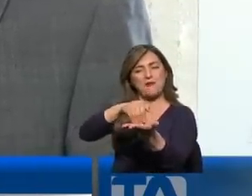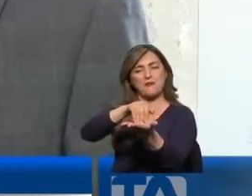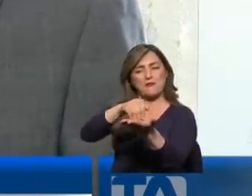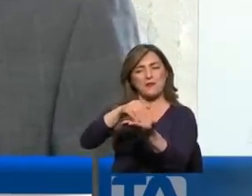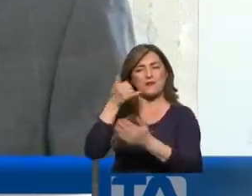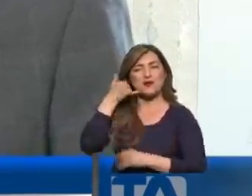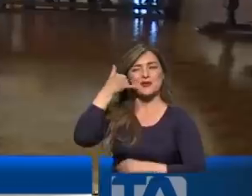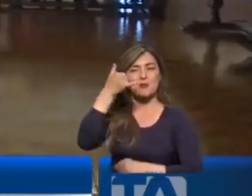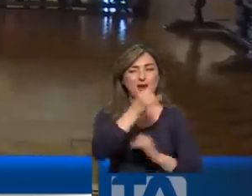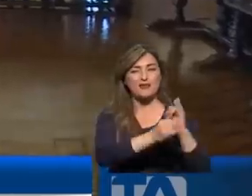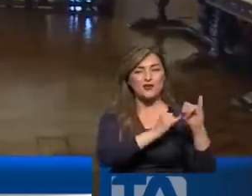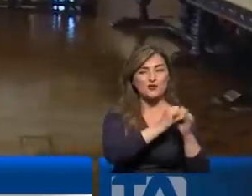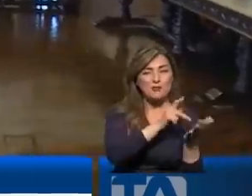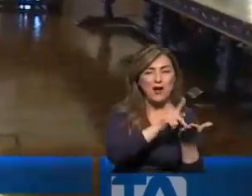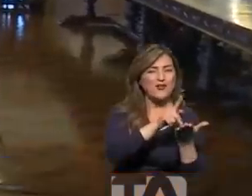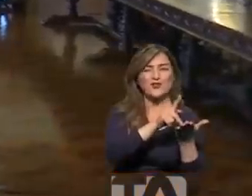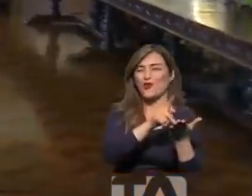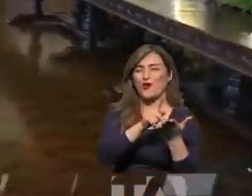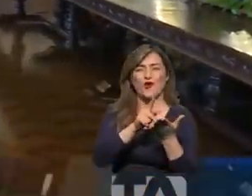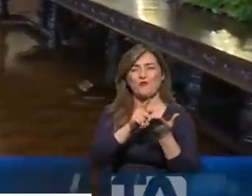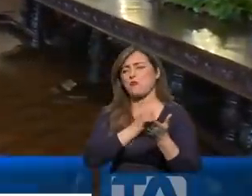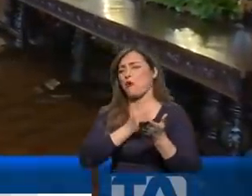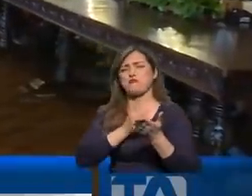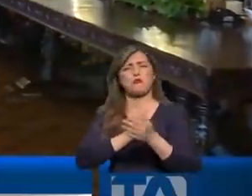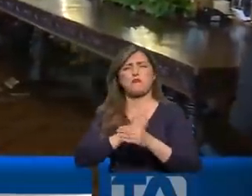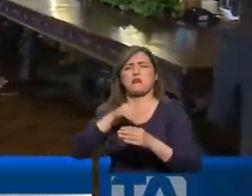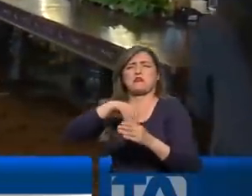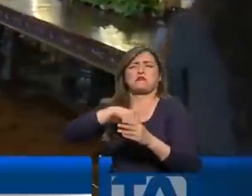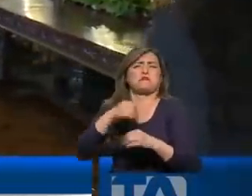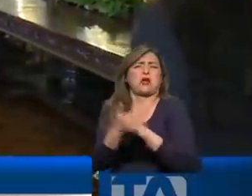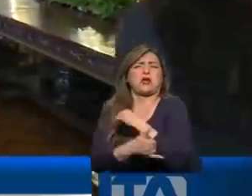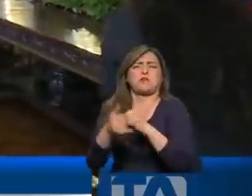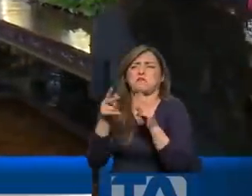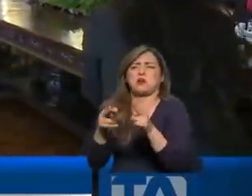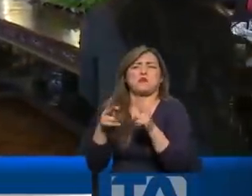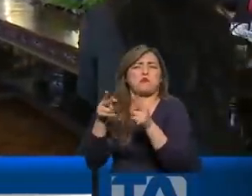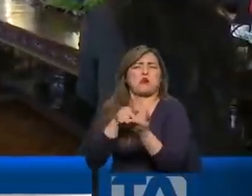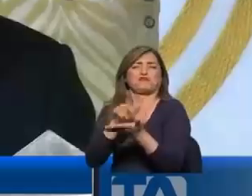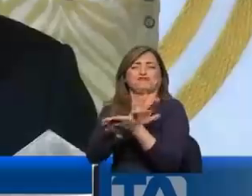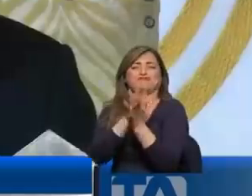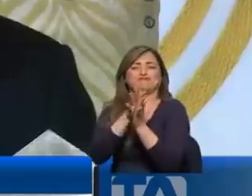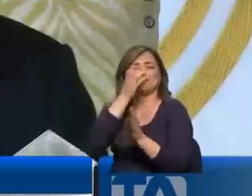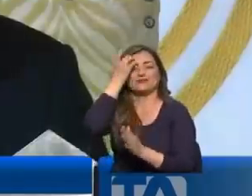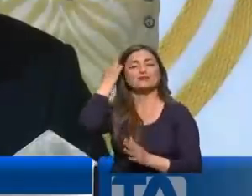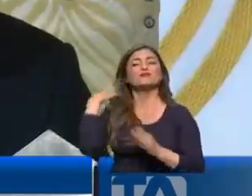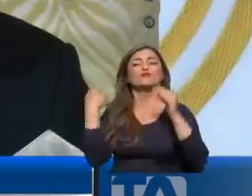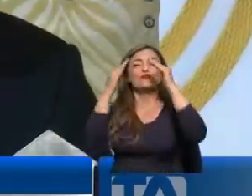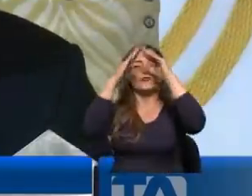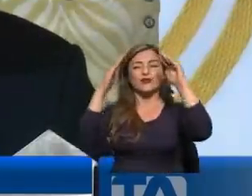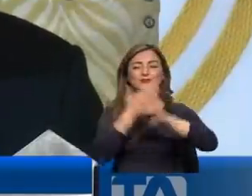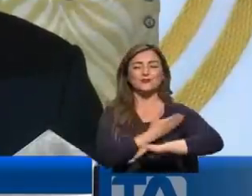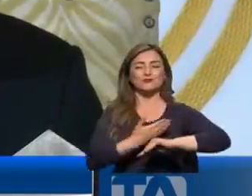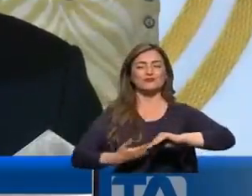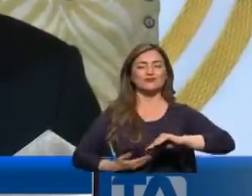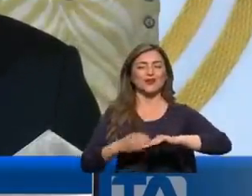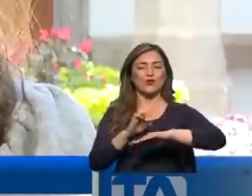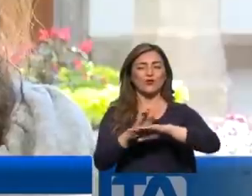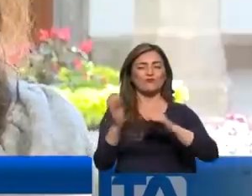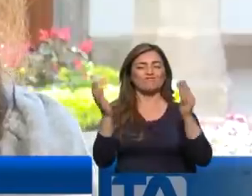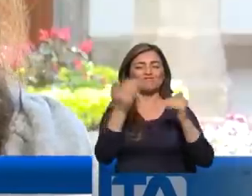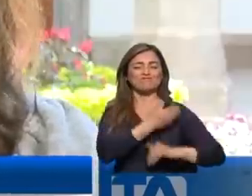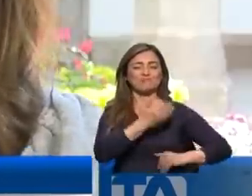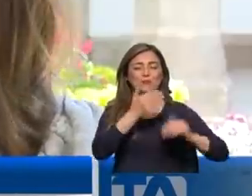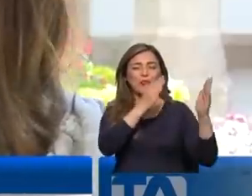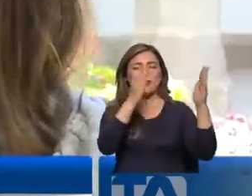llamada internacional. Así concluyó la primera reunión de la CAN en el Palacio de Carondelet bajo la presidencia de Ecuador, que